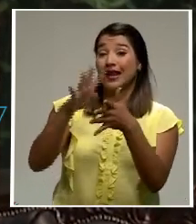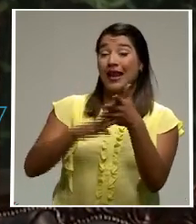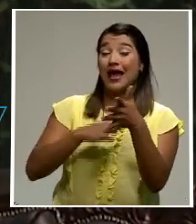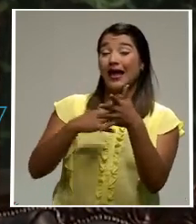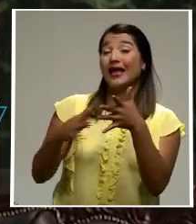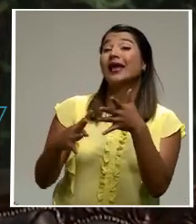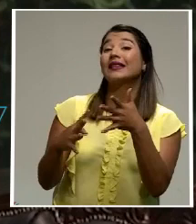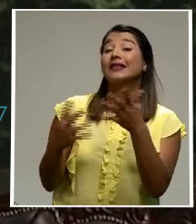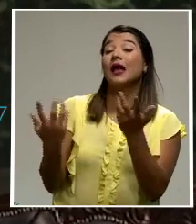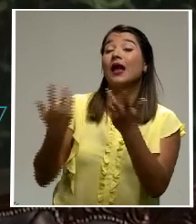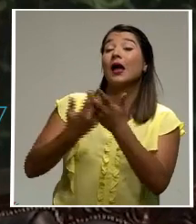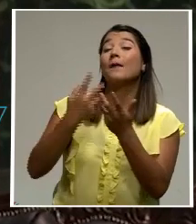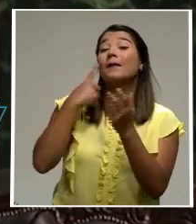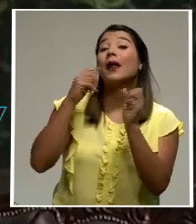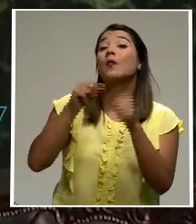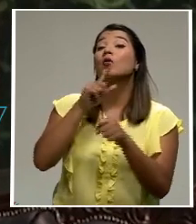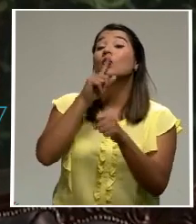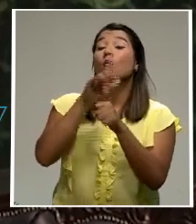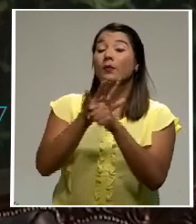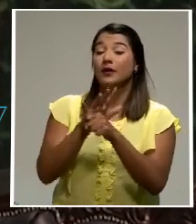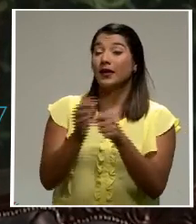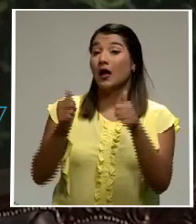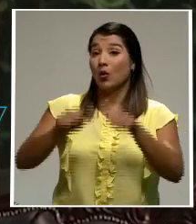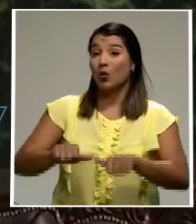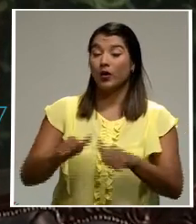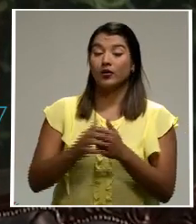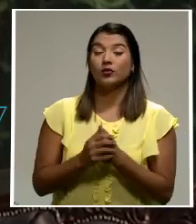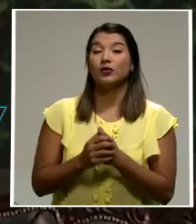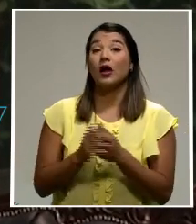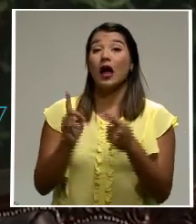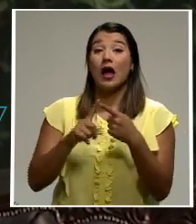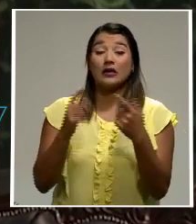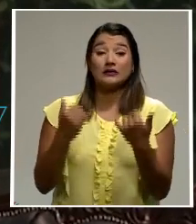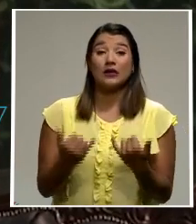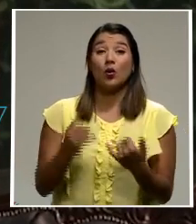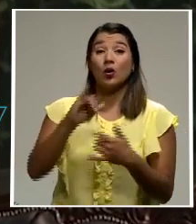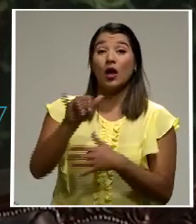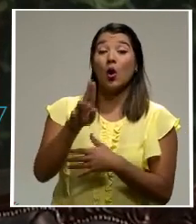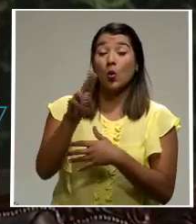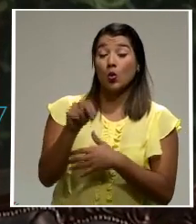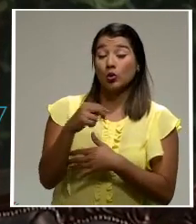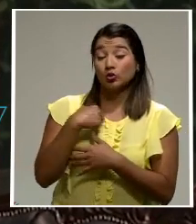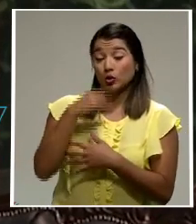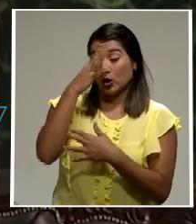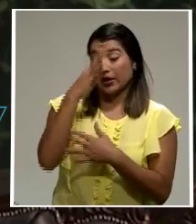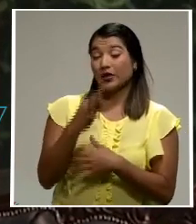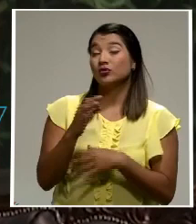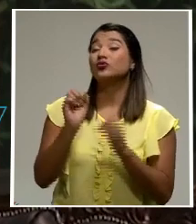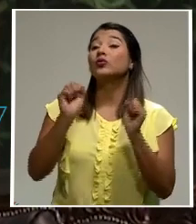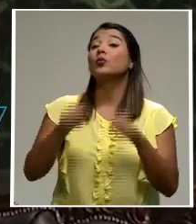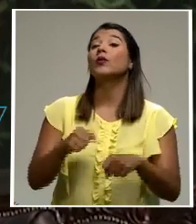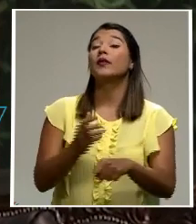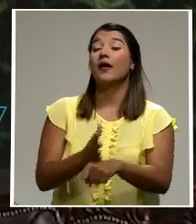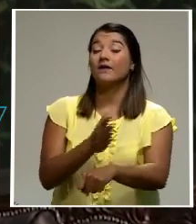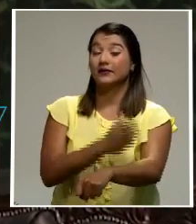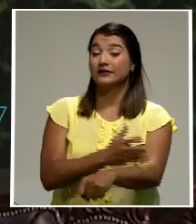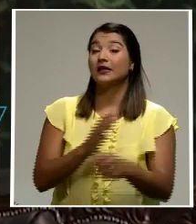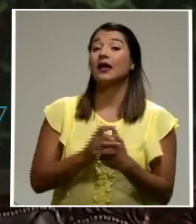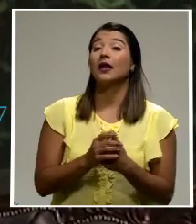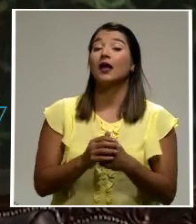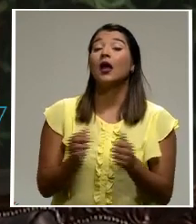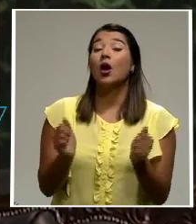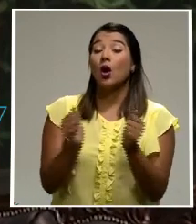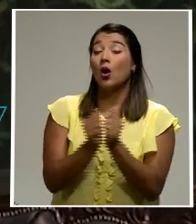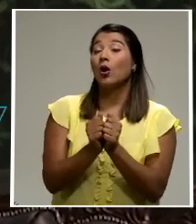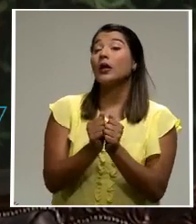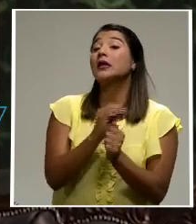complementaria para cumplir con el acuerdo. A junio veo posible que se pueda avanzar con el crédito e incluso es